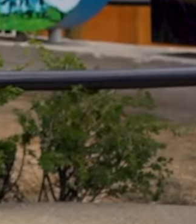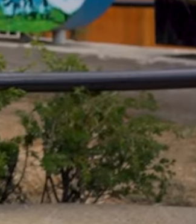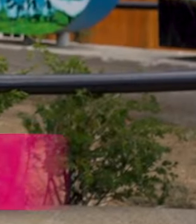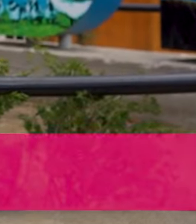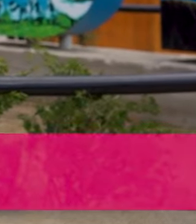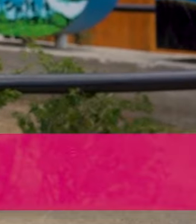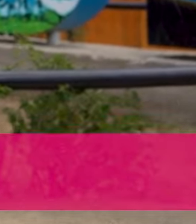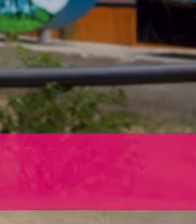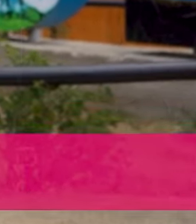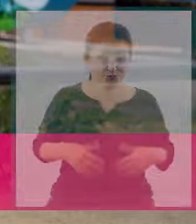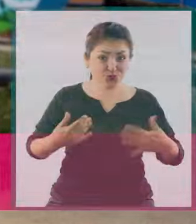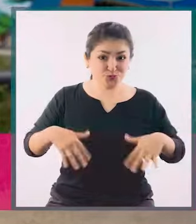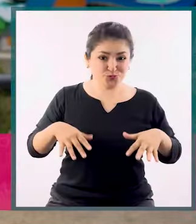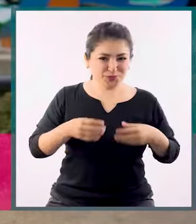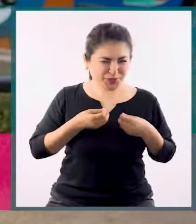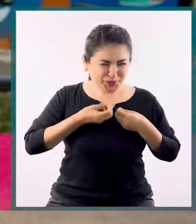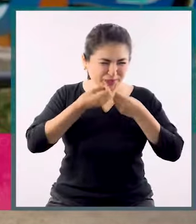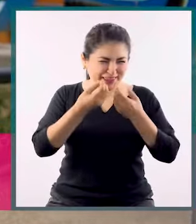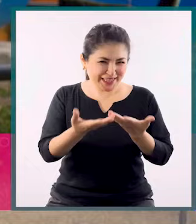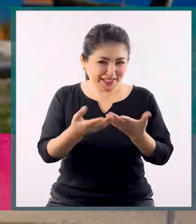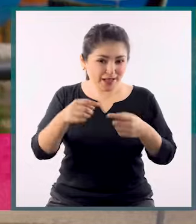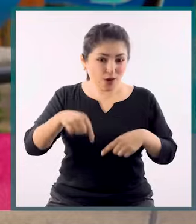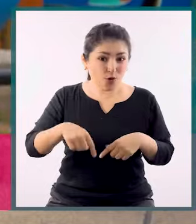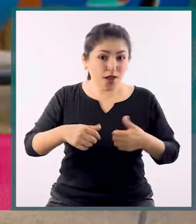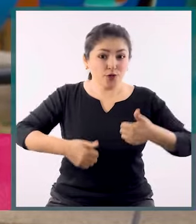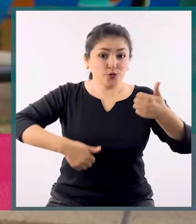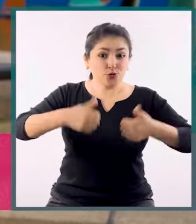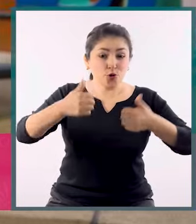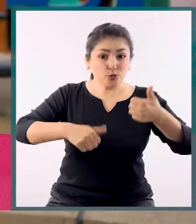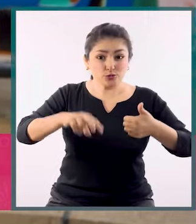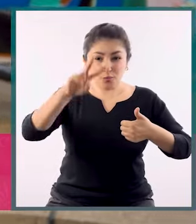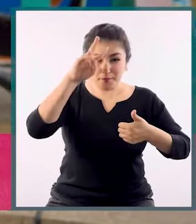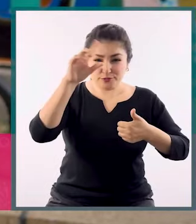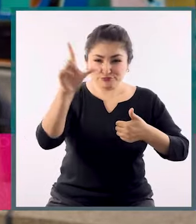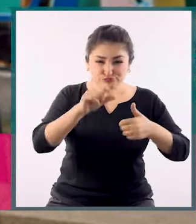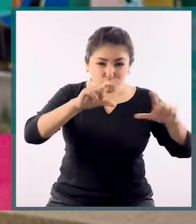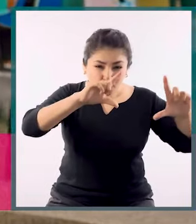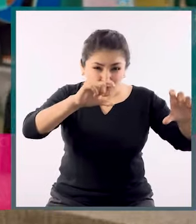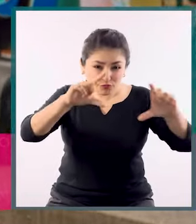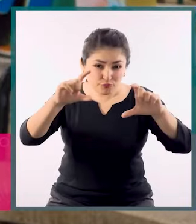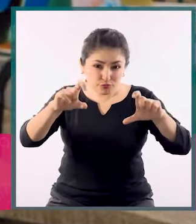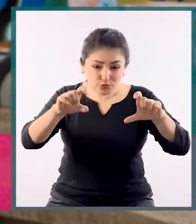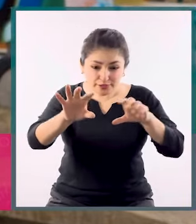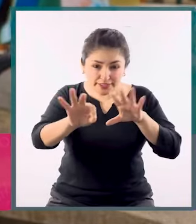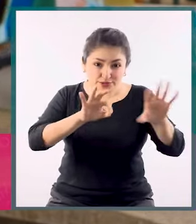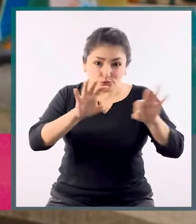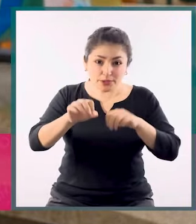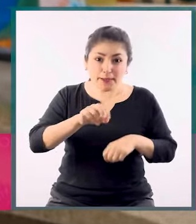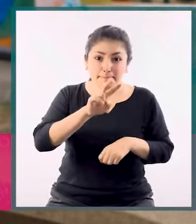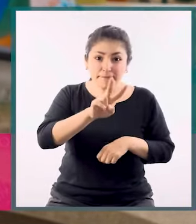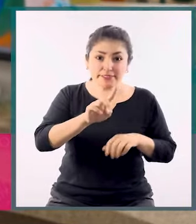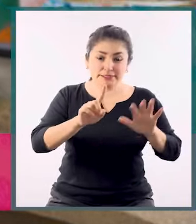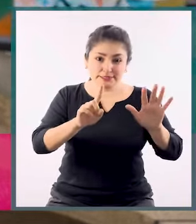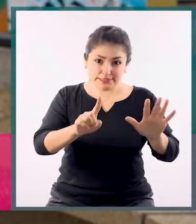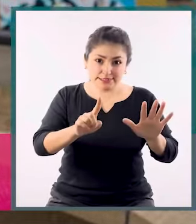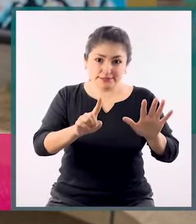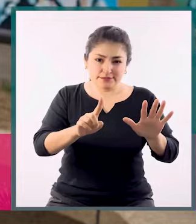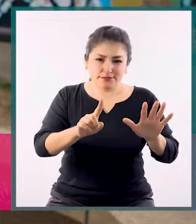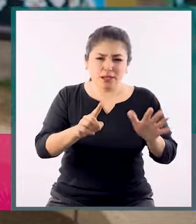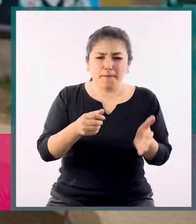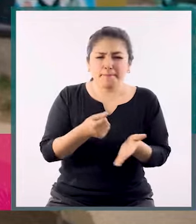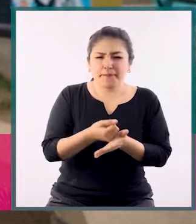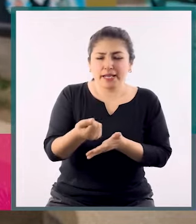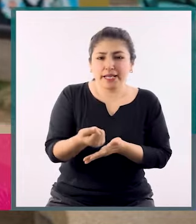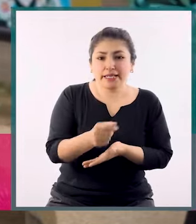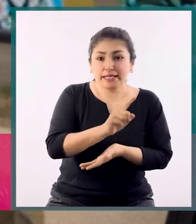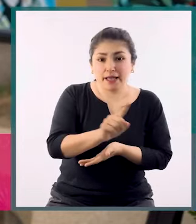Ahora tenemos algo que contarles. El Concurso Nacional Bicentenario Fotografiando al Perú seleccionará 26 obras a nivel nacional con